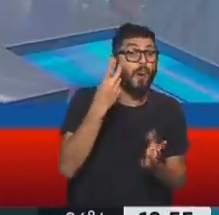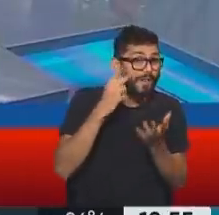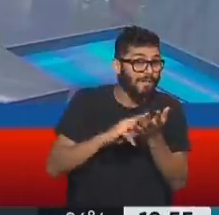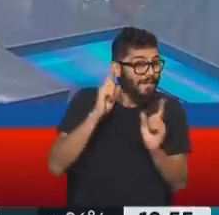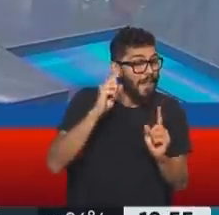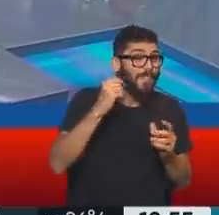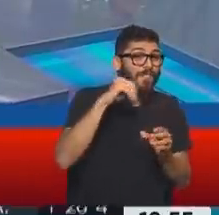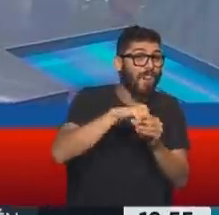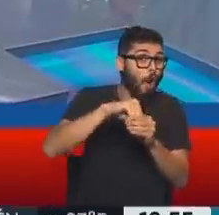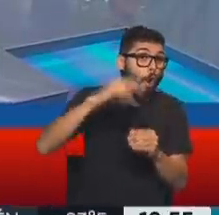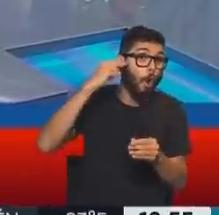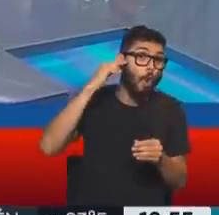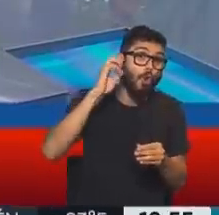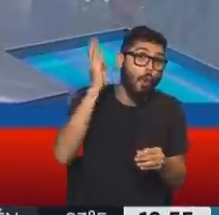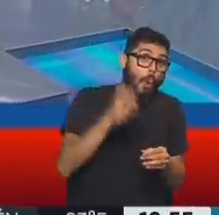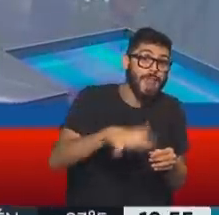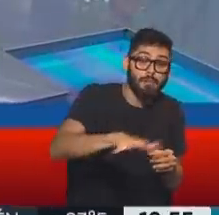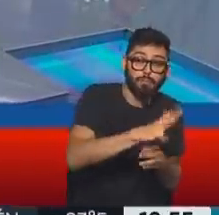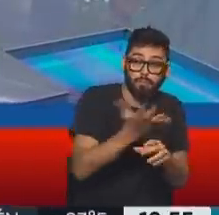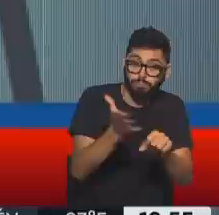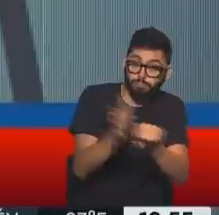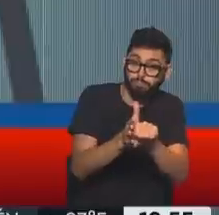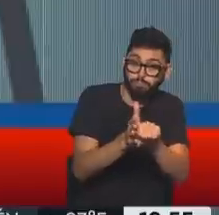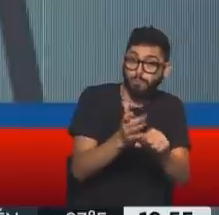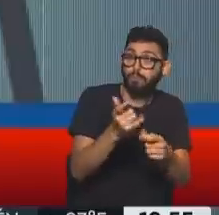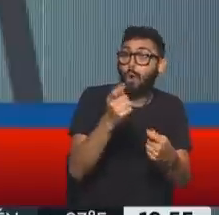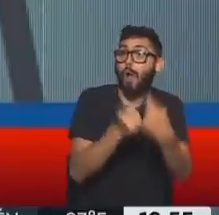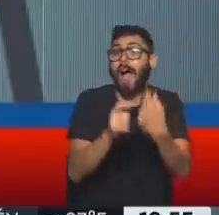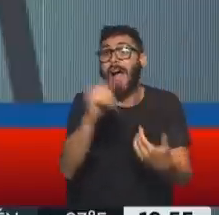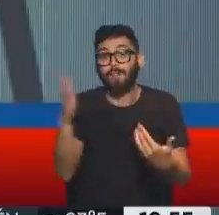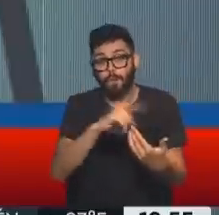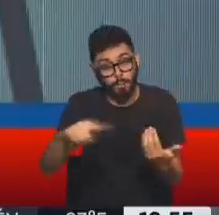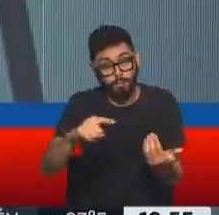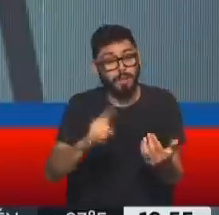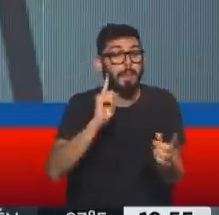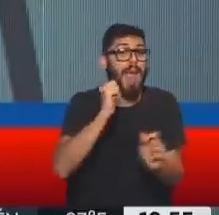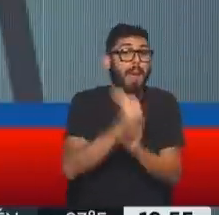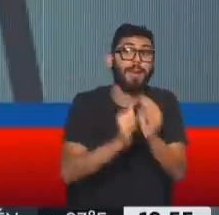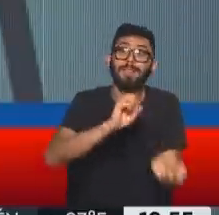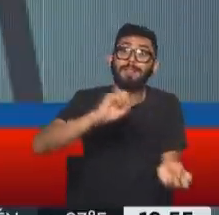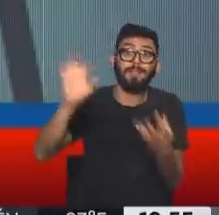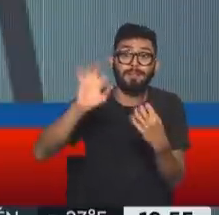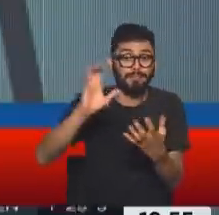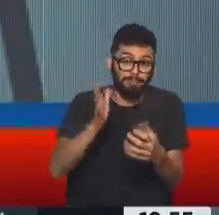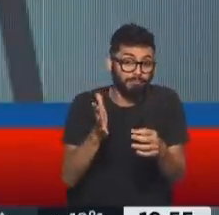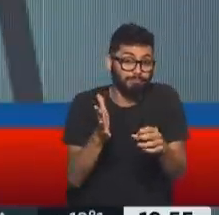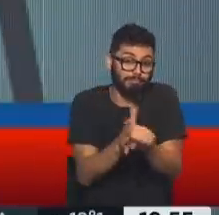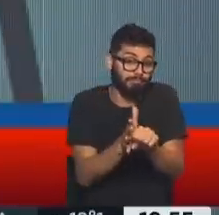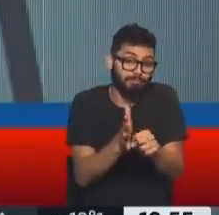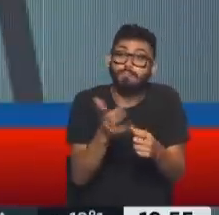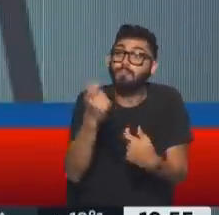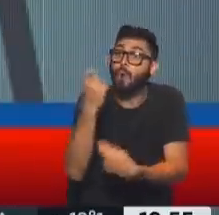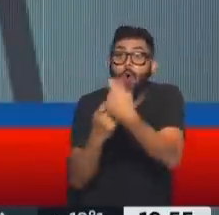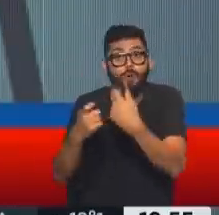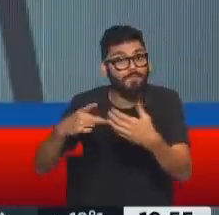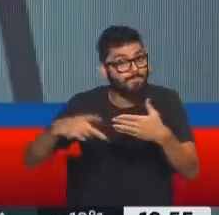ciento del sistema bancario ruso queda inoperativo por fuera de rusia y las principales empresas exportadoras también bueno y un poco